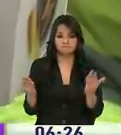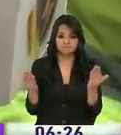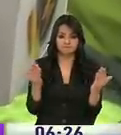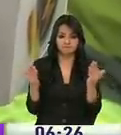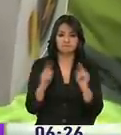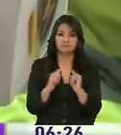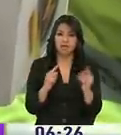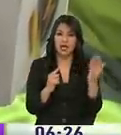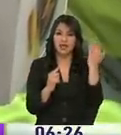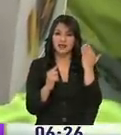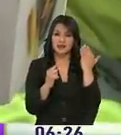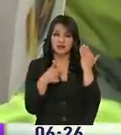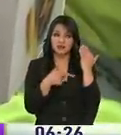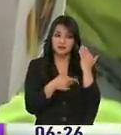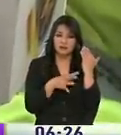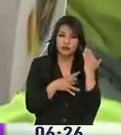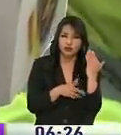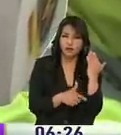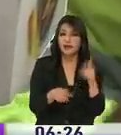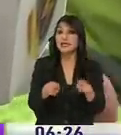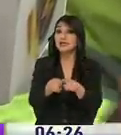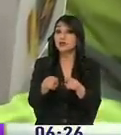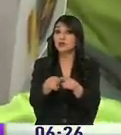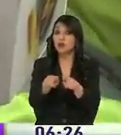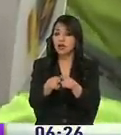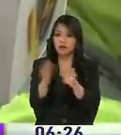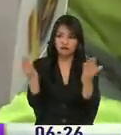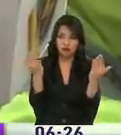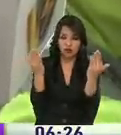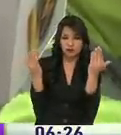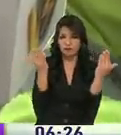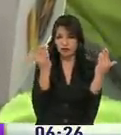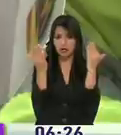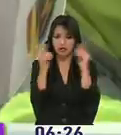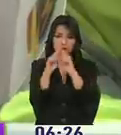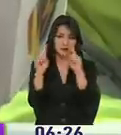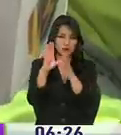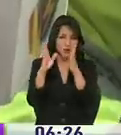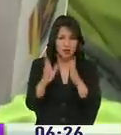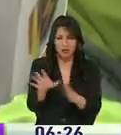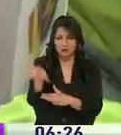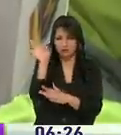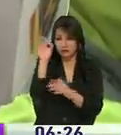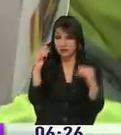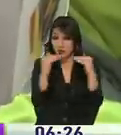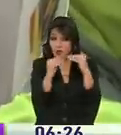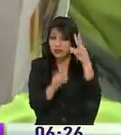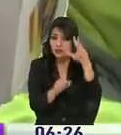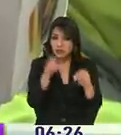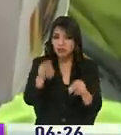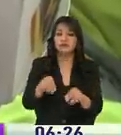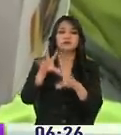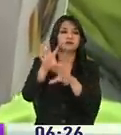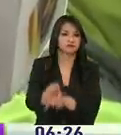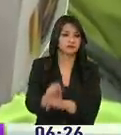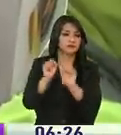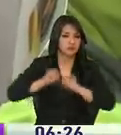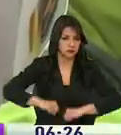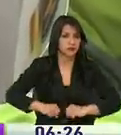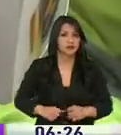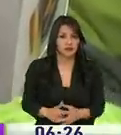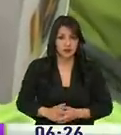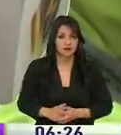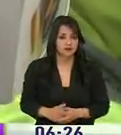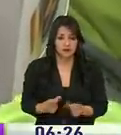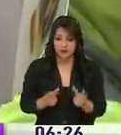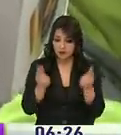casos que tenemos pendientes, situaciones que ya tenemos identificadas a varios ciudadanos, entonces para ver si coinciden con estos y poder